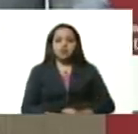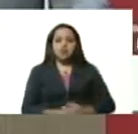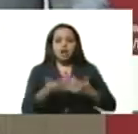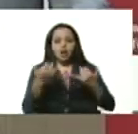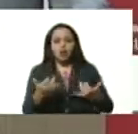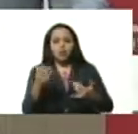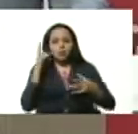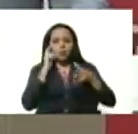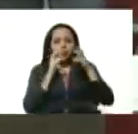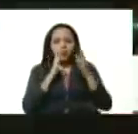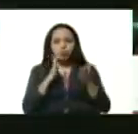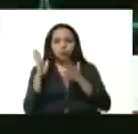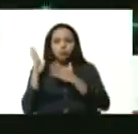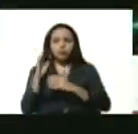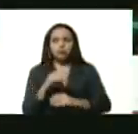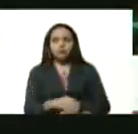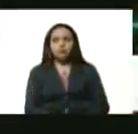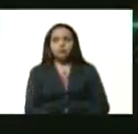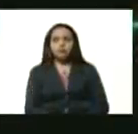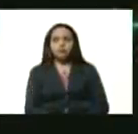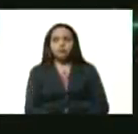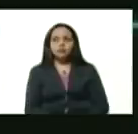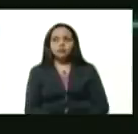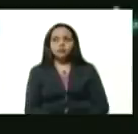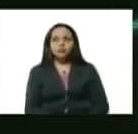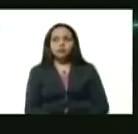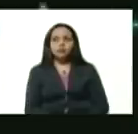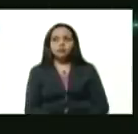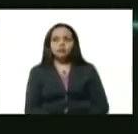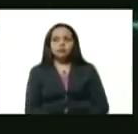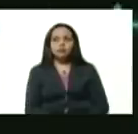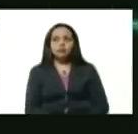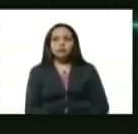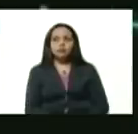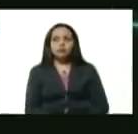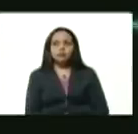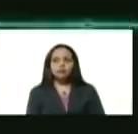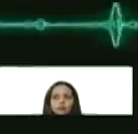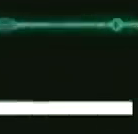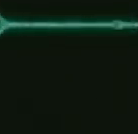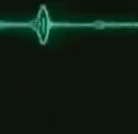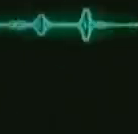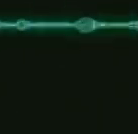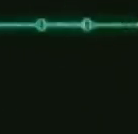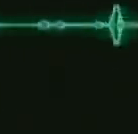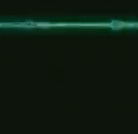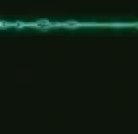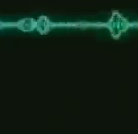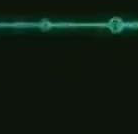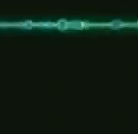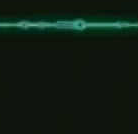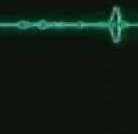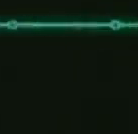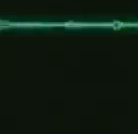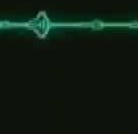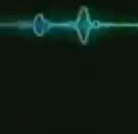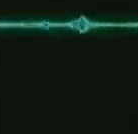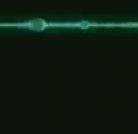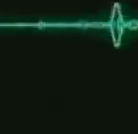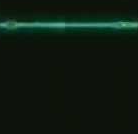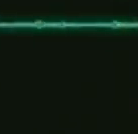audio, por favor. Me lo presentó la gente del foro. ¿A mí?